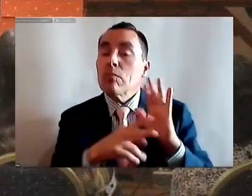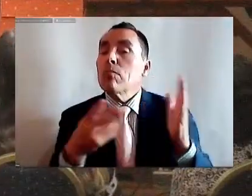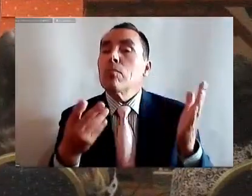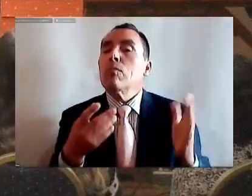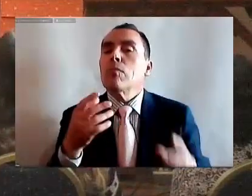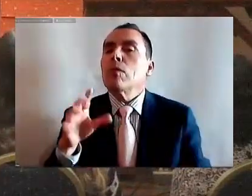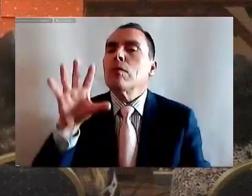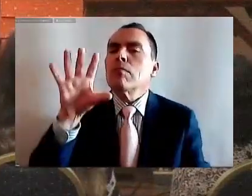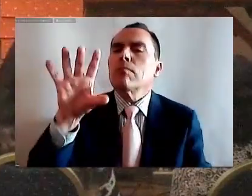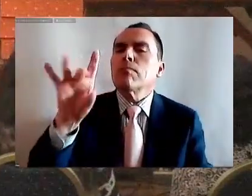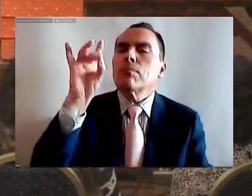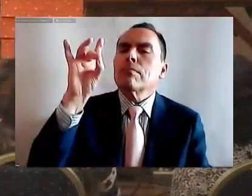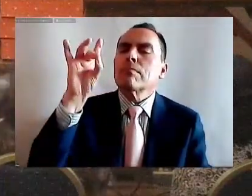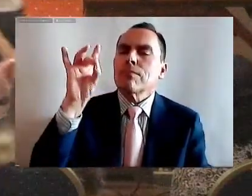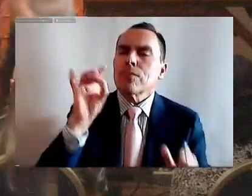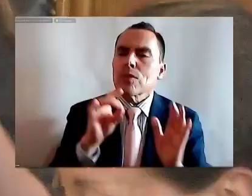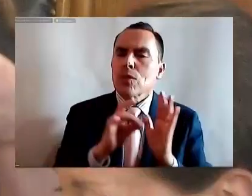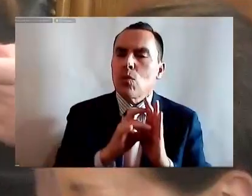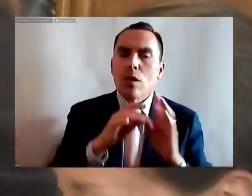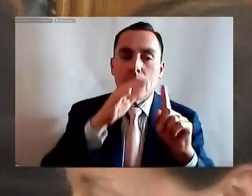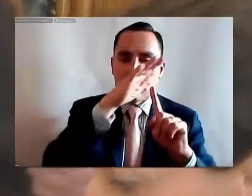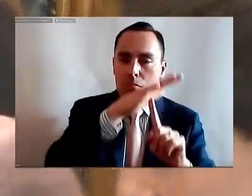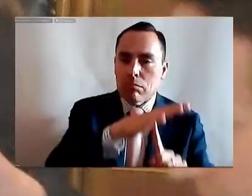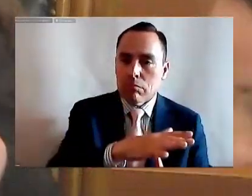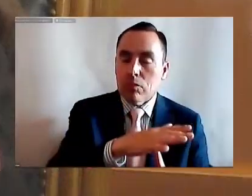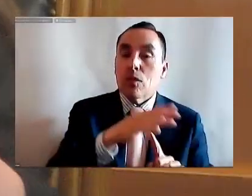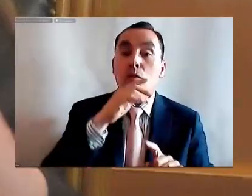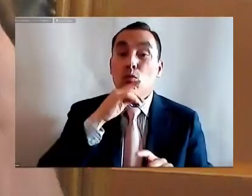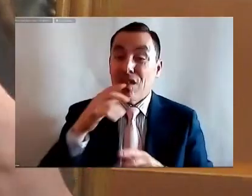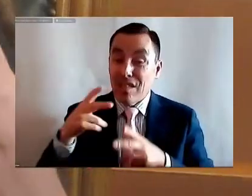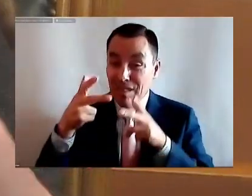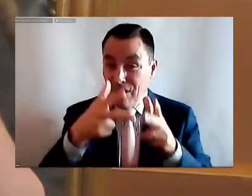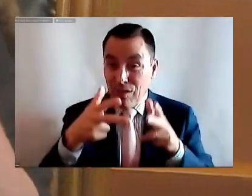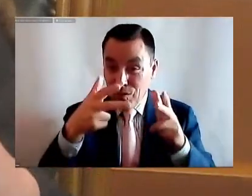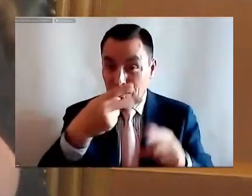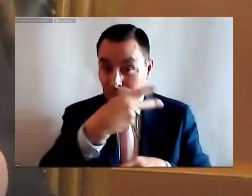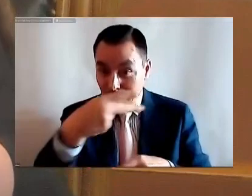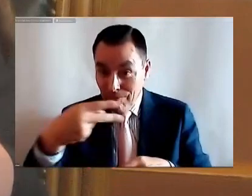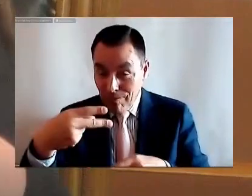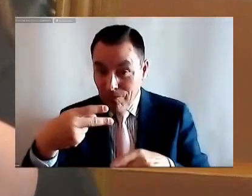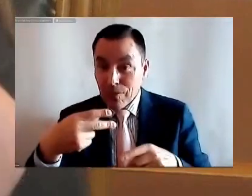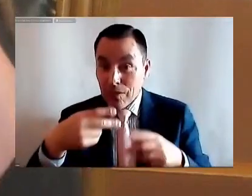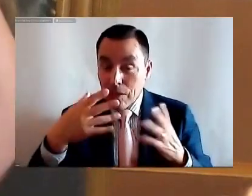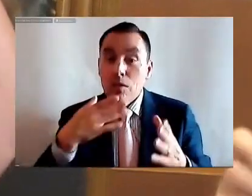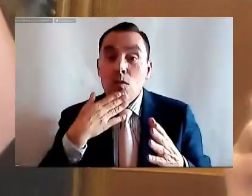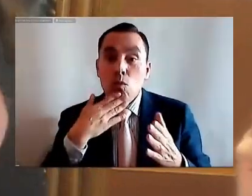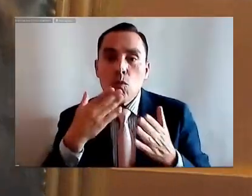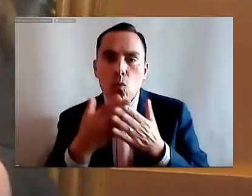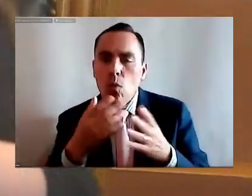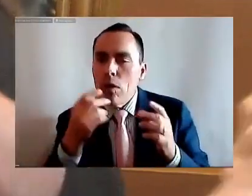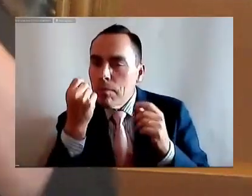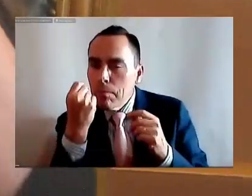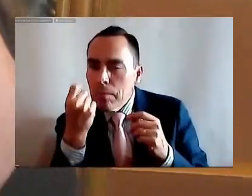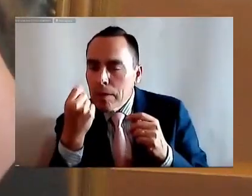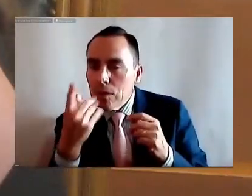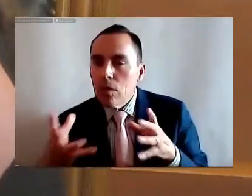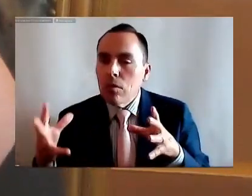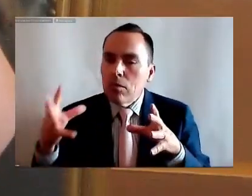de discriminación. El acoso sexual se transformó siempre en una forma de discriminación, en todo